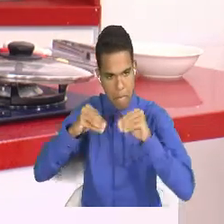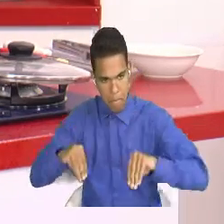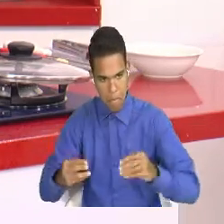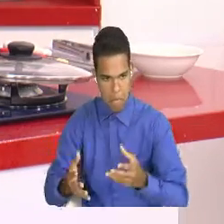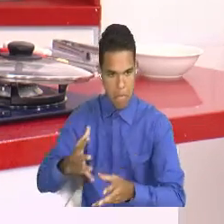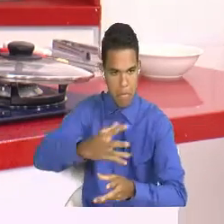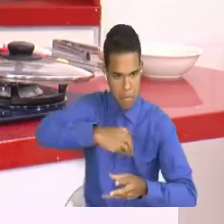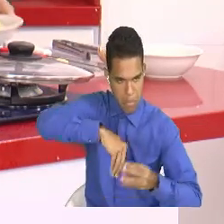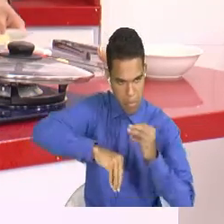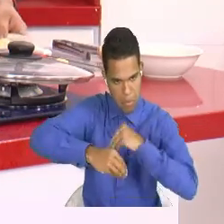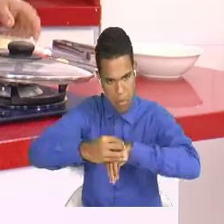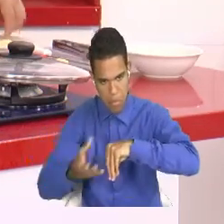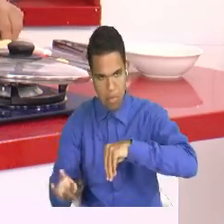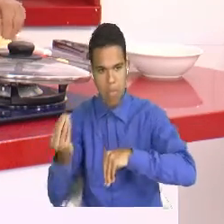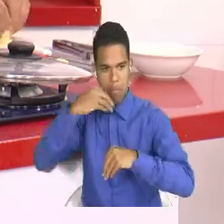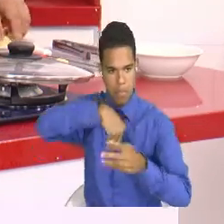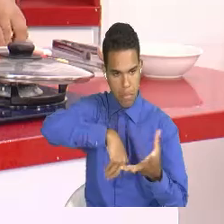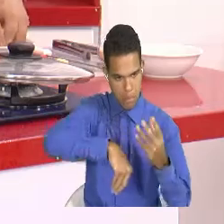para allá, eso.